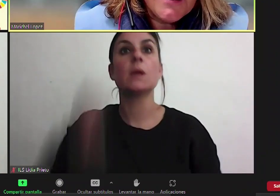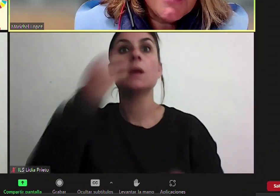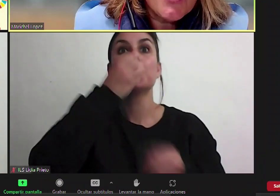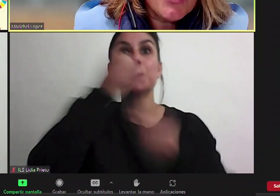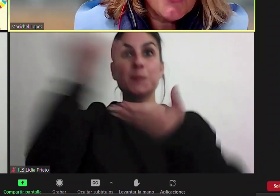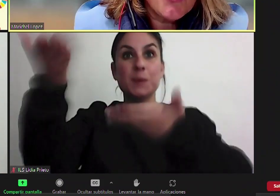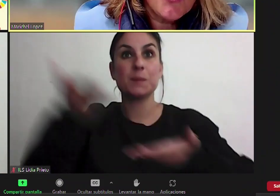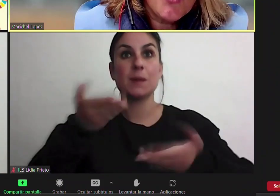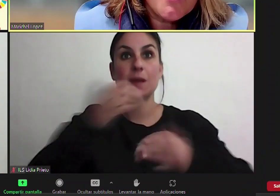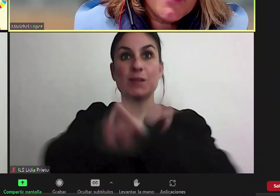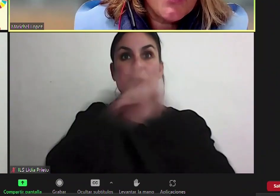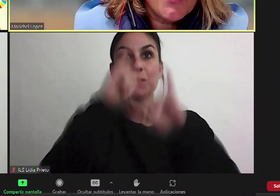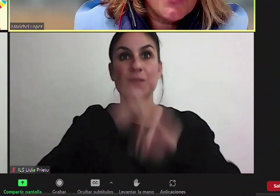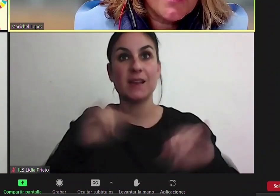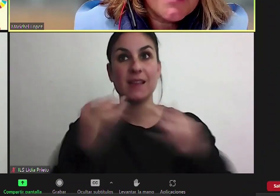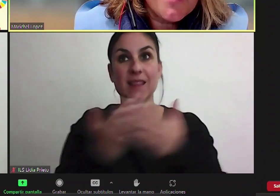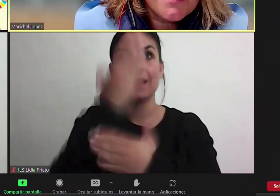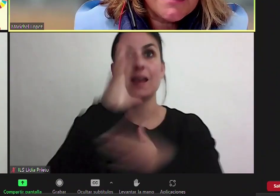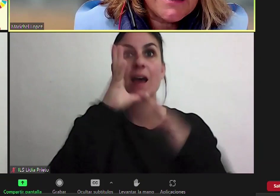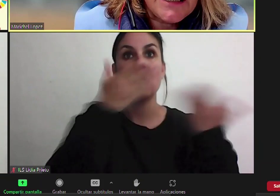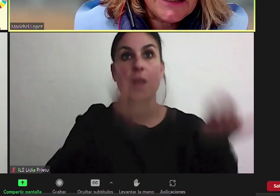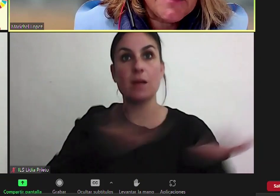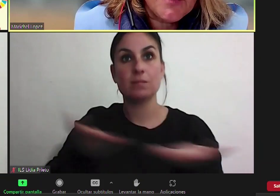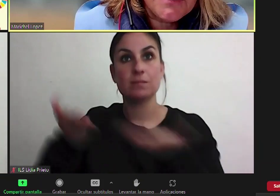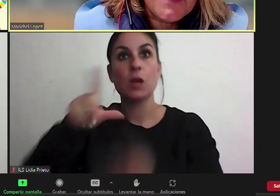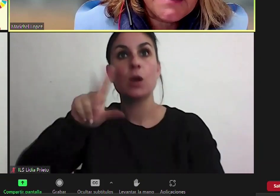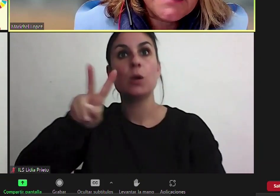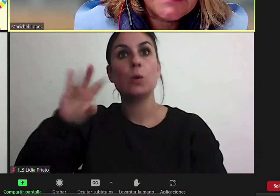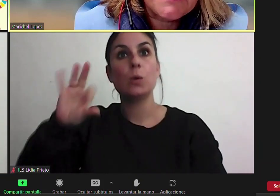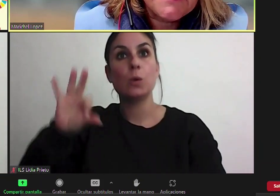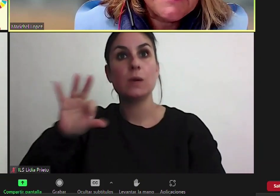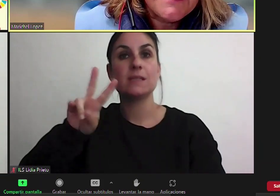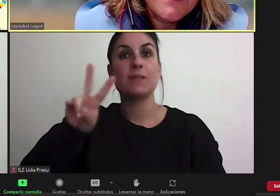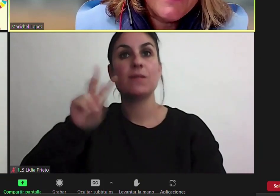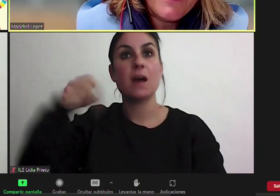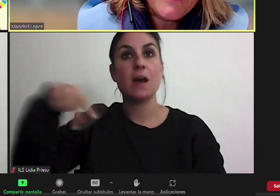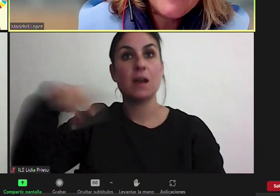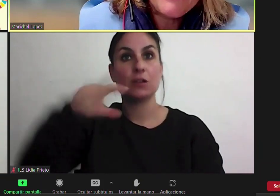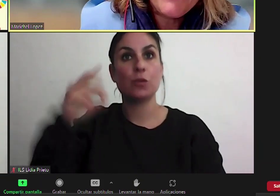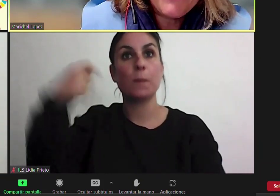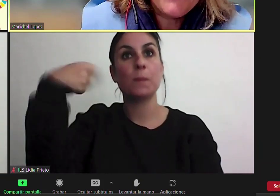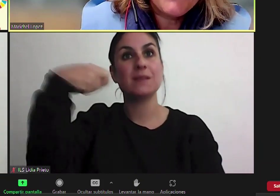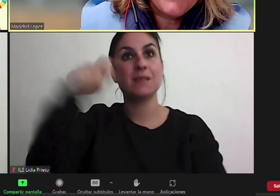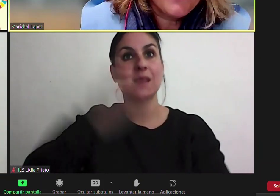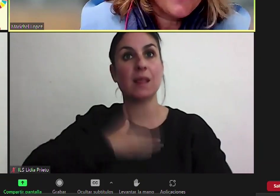feliz día y os dejo con Luis Baño, que es el presidente del CERMI Comunidad Valenciana.